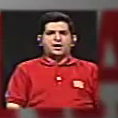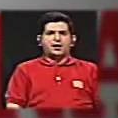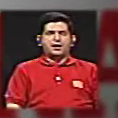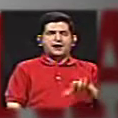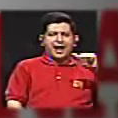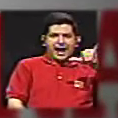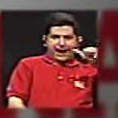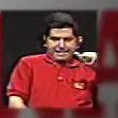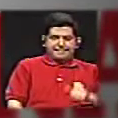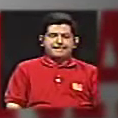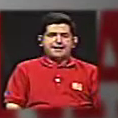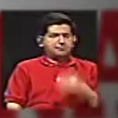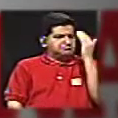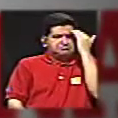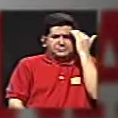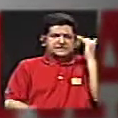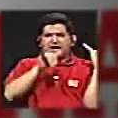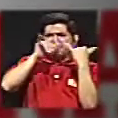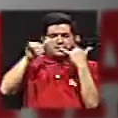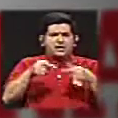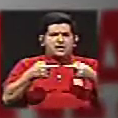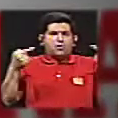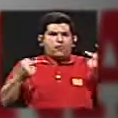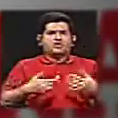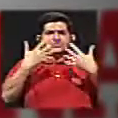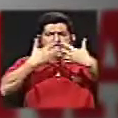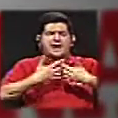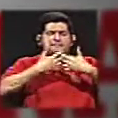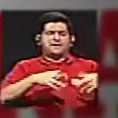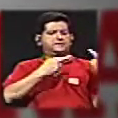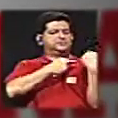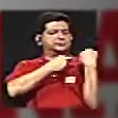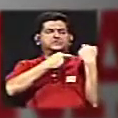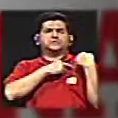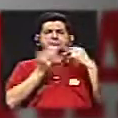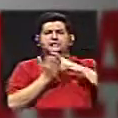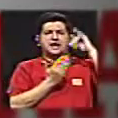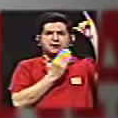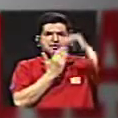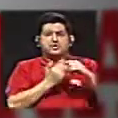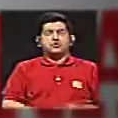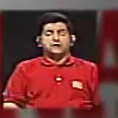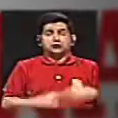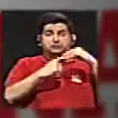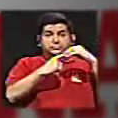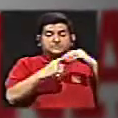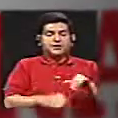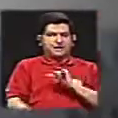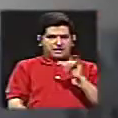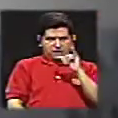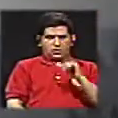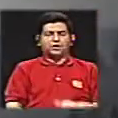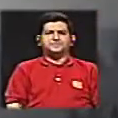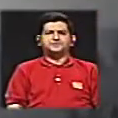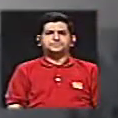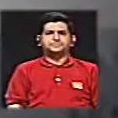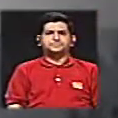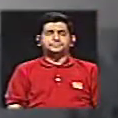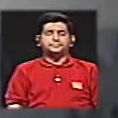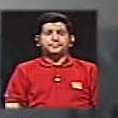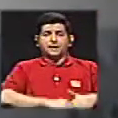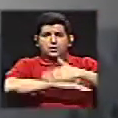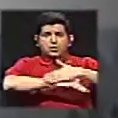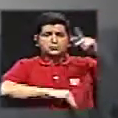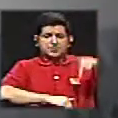Acueductos y Alcantarillados ignora denuncias contra consorcio encargado de proyecto prioritario. También, el Pacífico